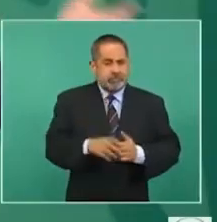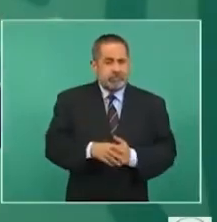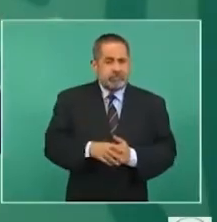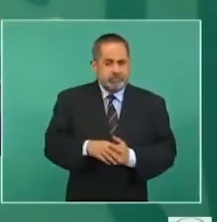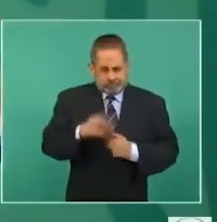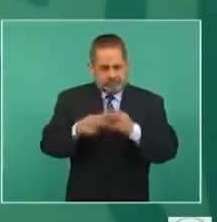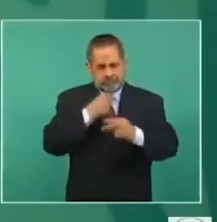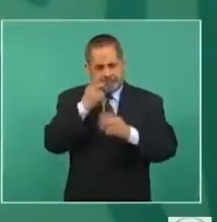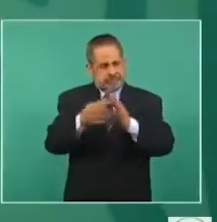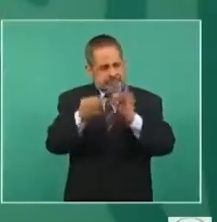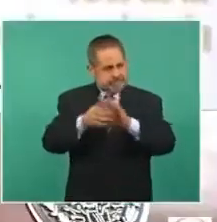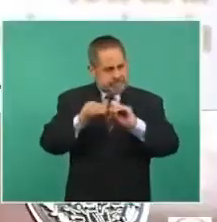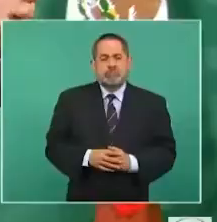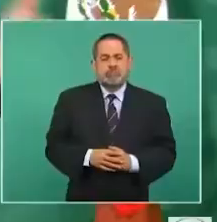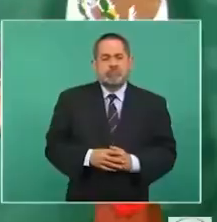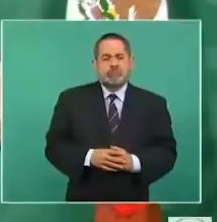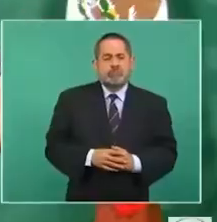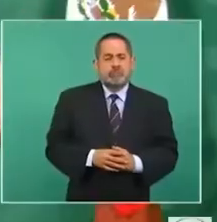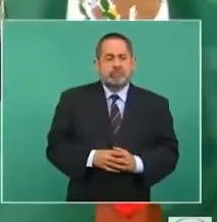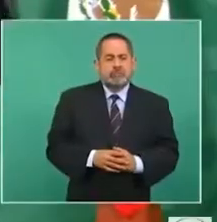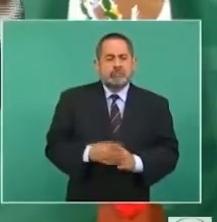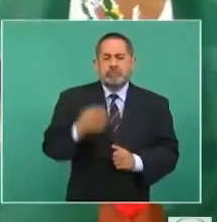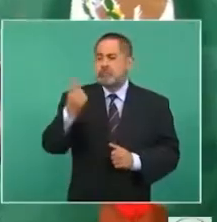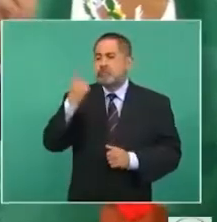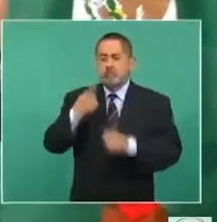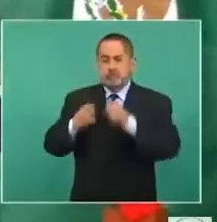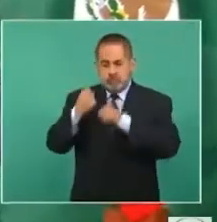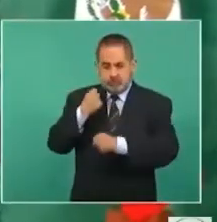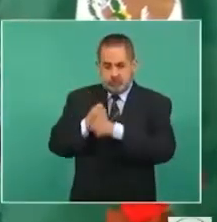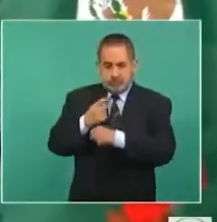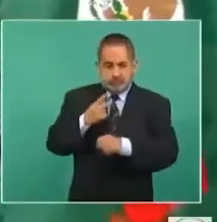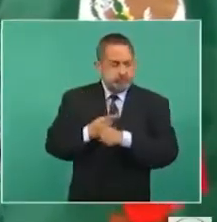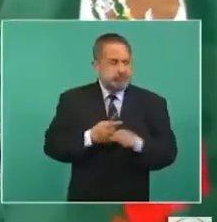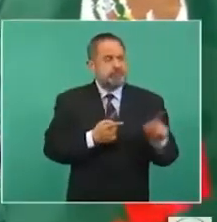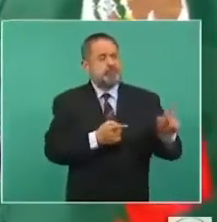Lo voy a decir, el año pasado les cobramos